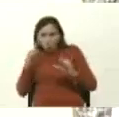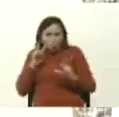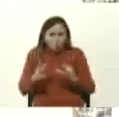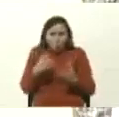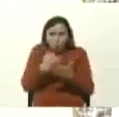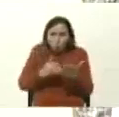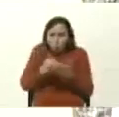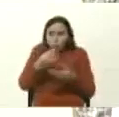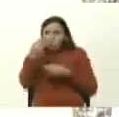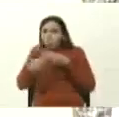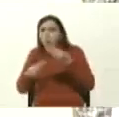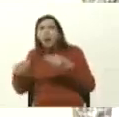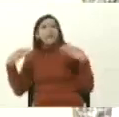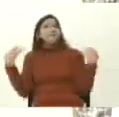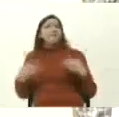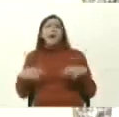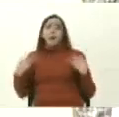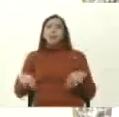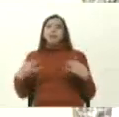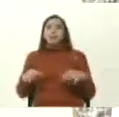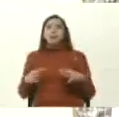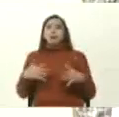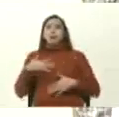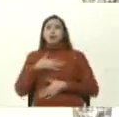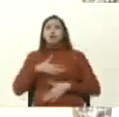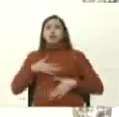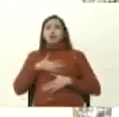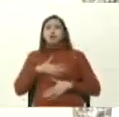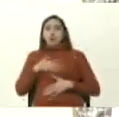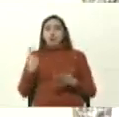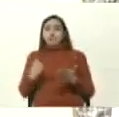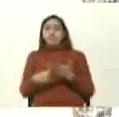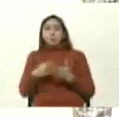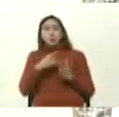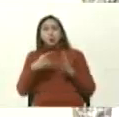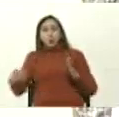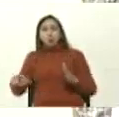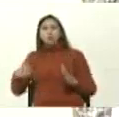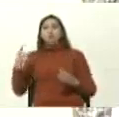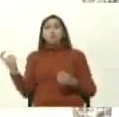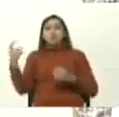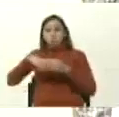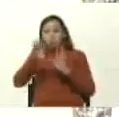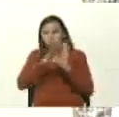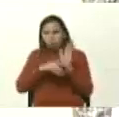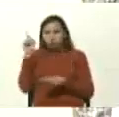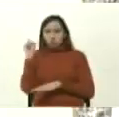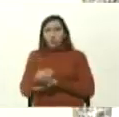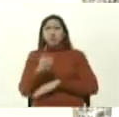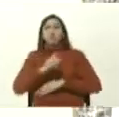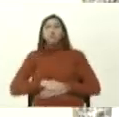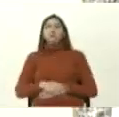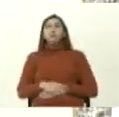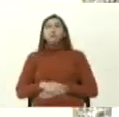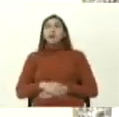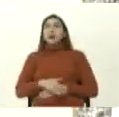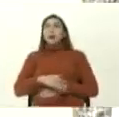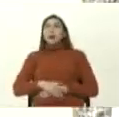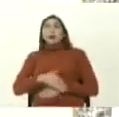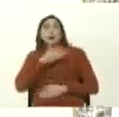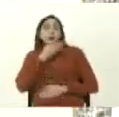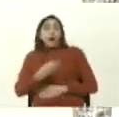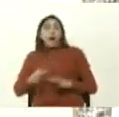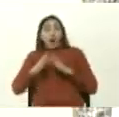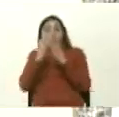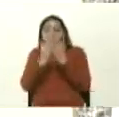sus datos, muy sencillo, y disfrutar de ese derecho que está establecido en la Constitución. Es muy fácil. Así que, bueno, a todos los estudiantes